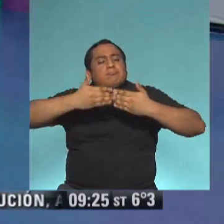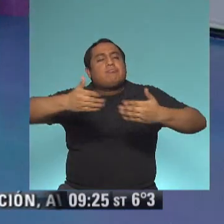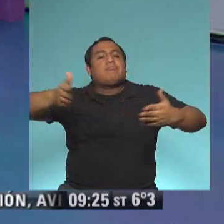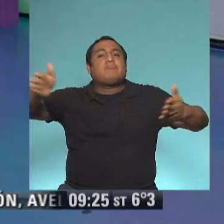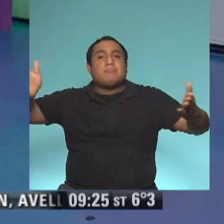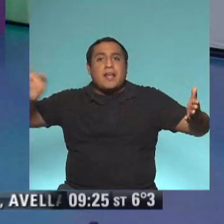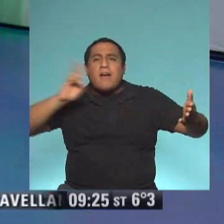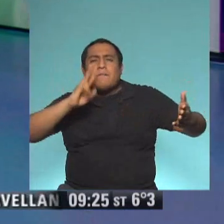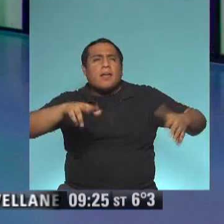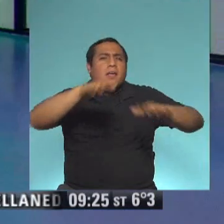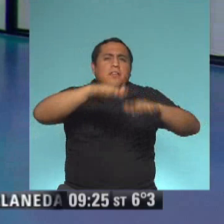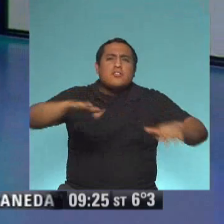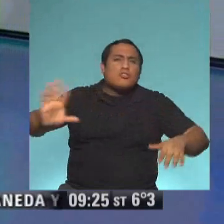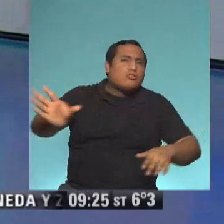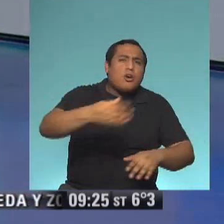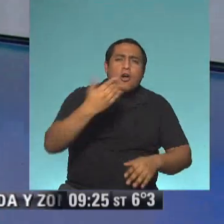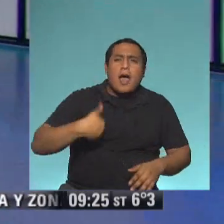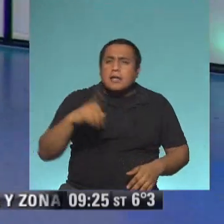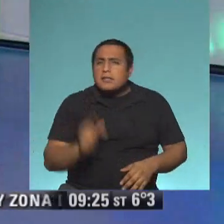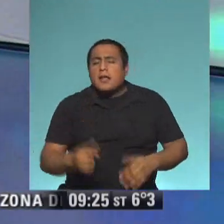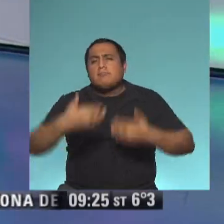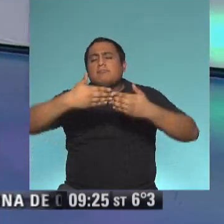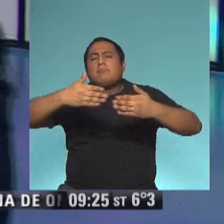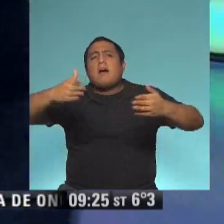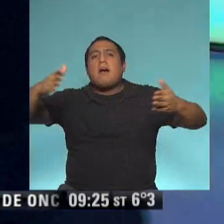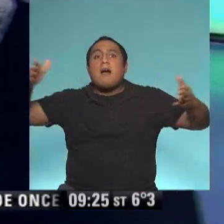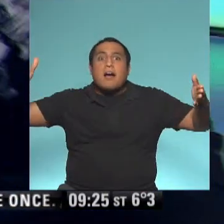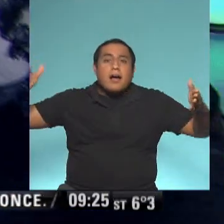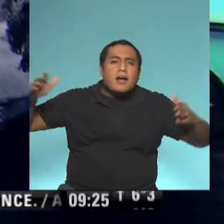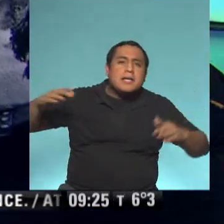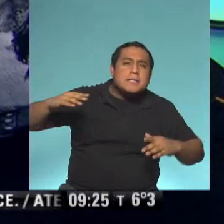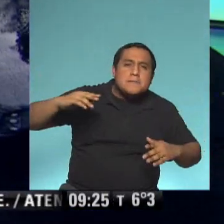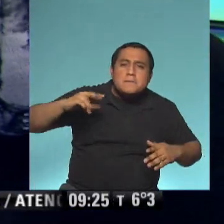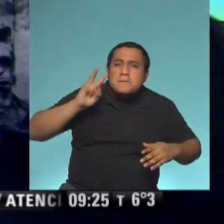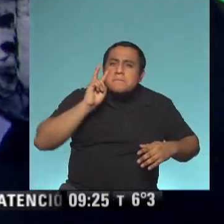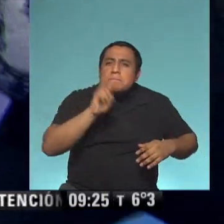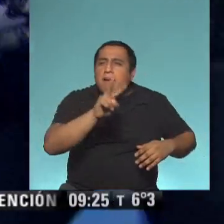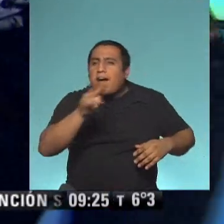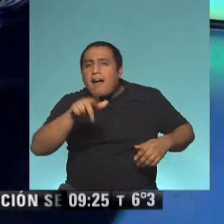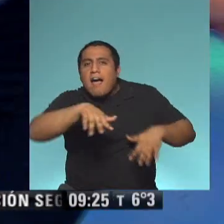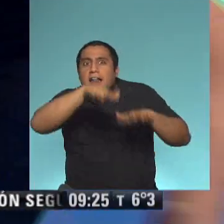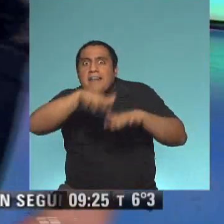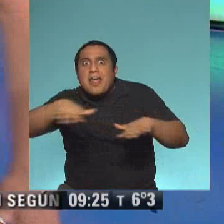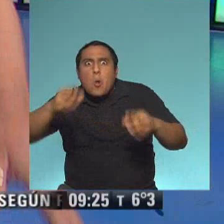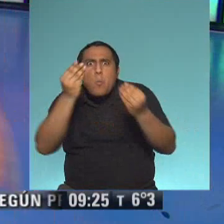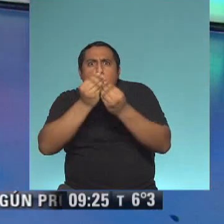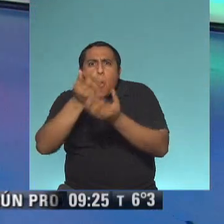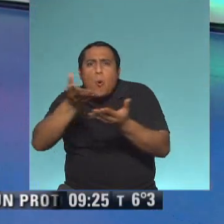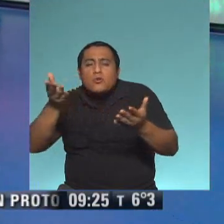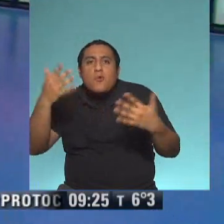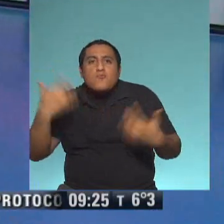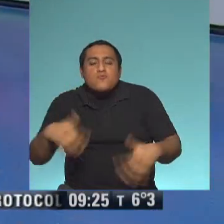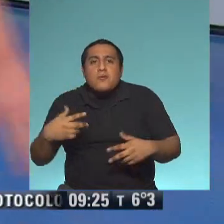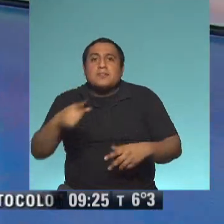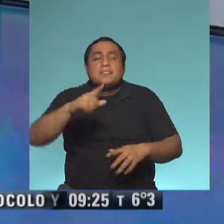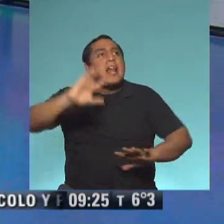para ver a todos los chicos de la República Argentina. ¡Abrimos la ventana! Y mirá a todos los chicos que hay. Ay, mirá, Ernesto, ya nos